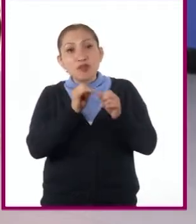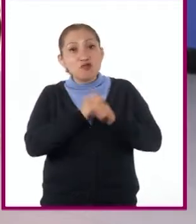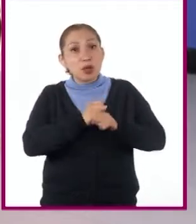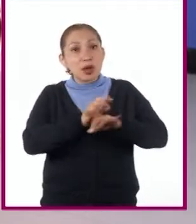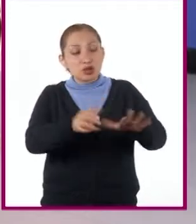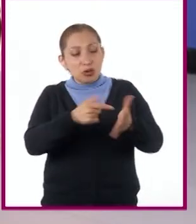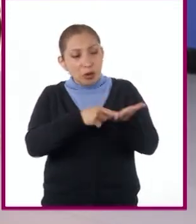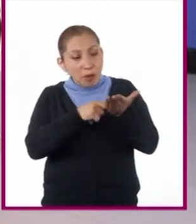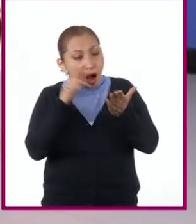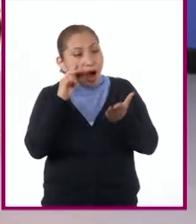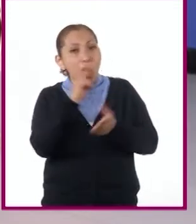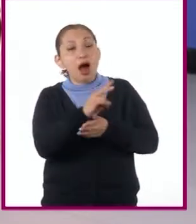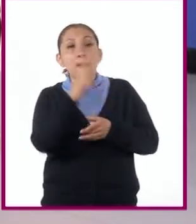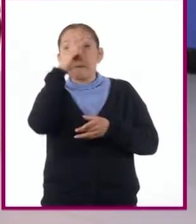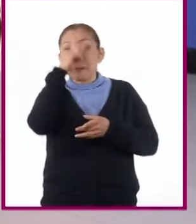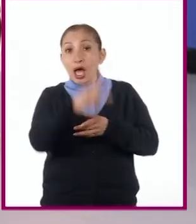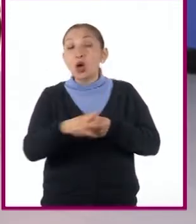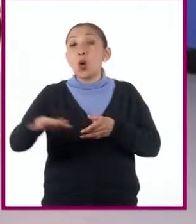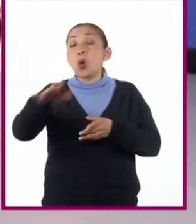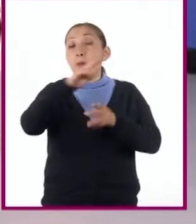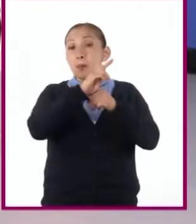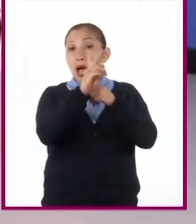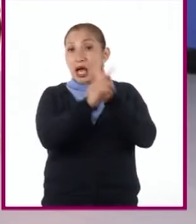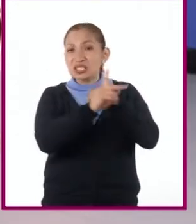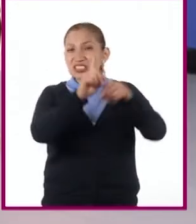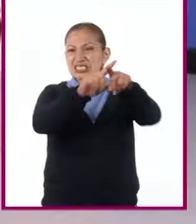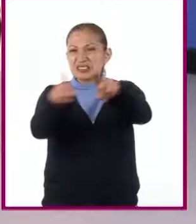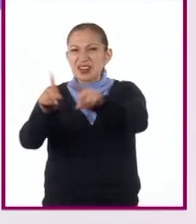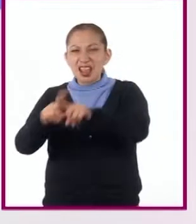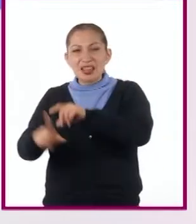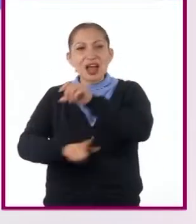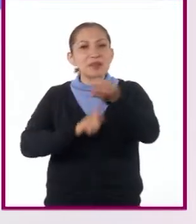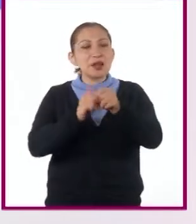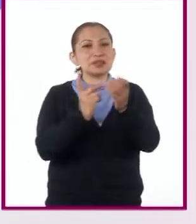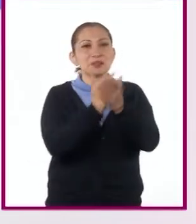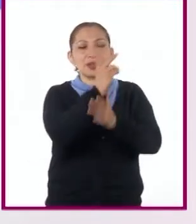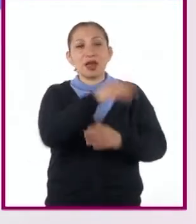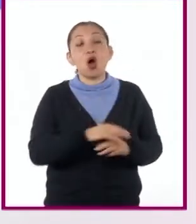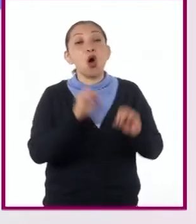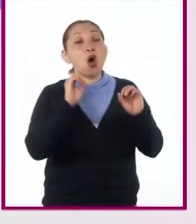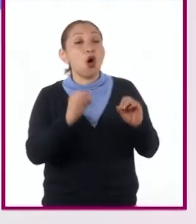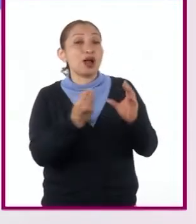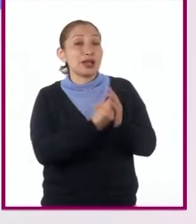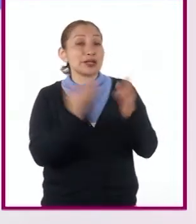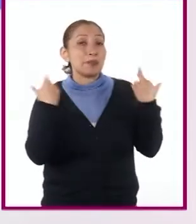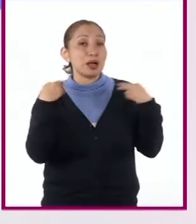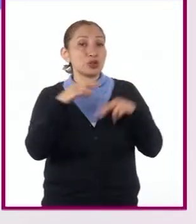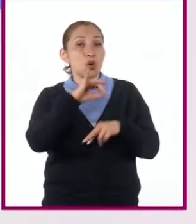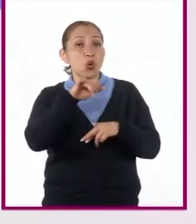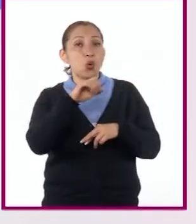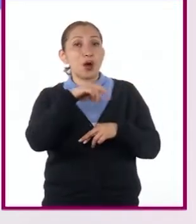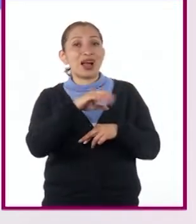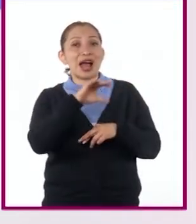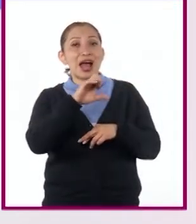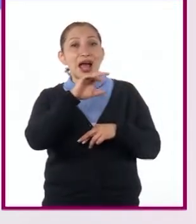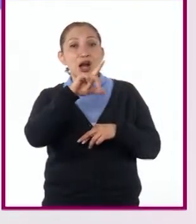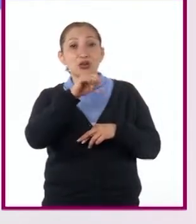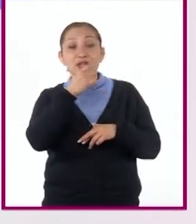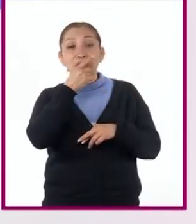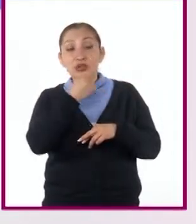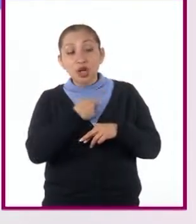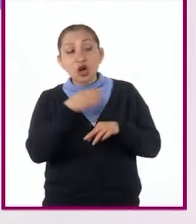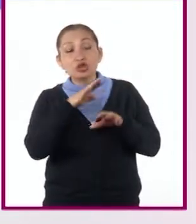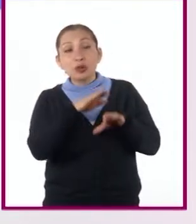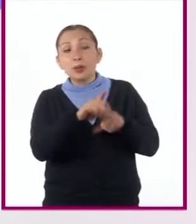nos permiten considerar a México como un país megadiverso? O la sesión del profesor Juan Carlos, donde nos comentó sobre